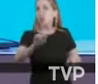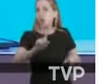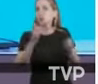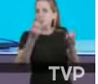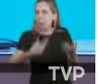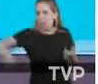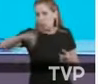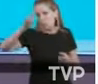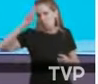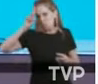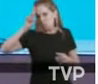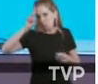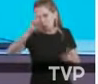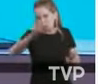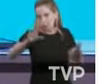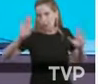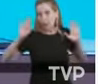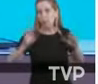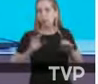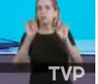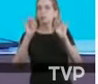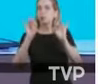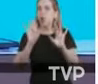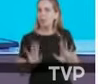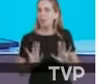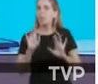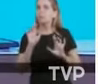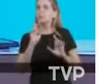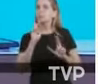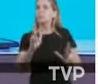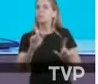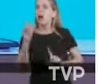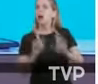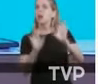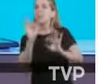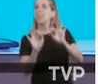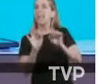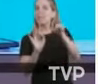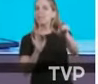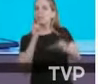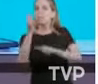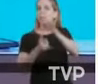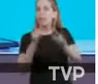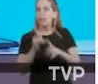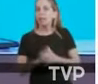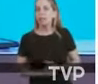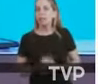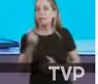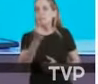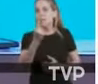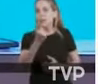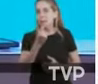así lo tomamos. Solo quiero hacer un par de observaciones a lo que comentaste. La